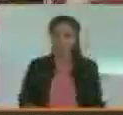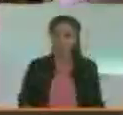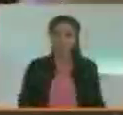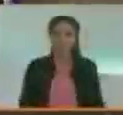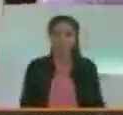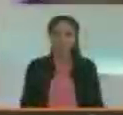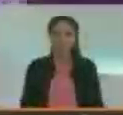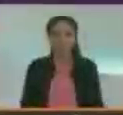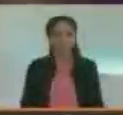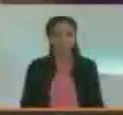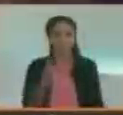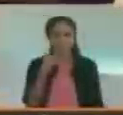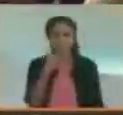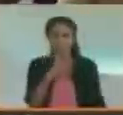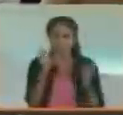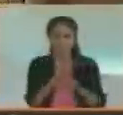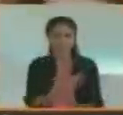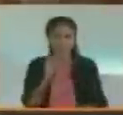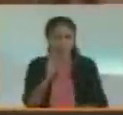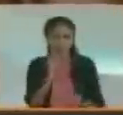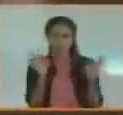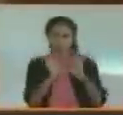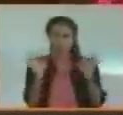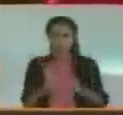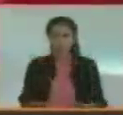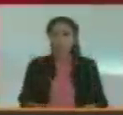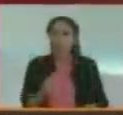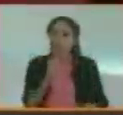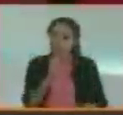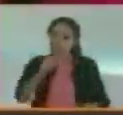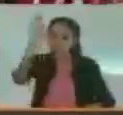No los veo, no los veo. Levanten la mano los que